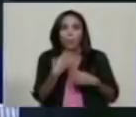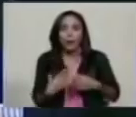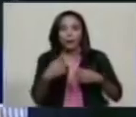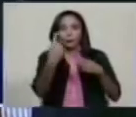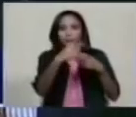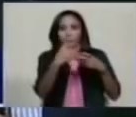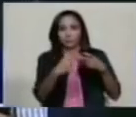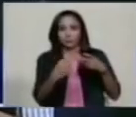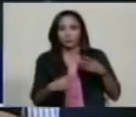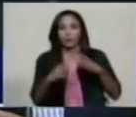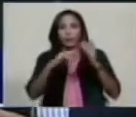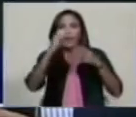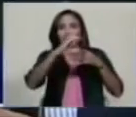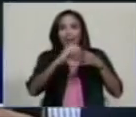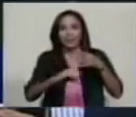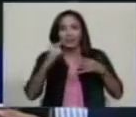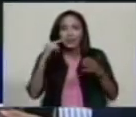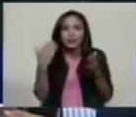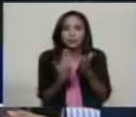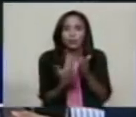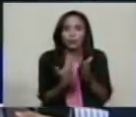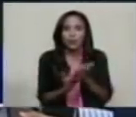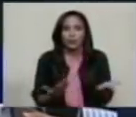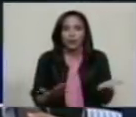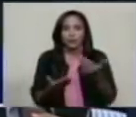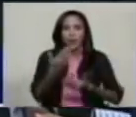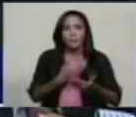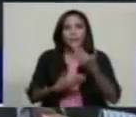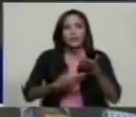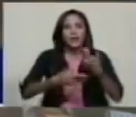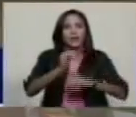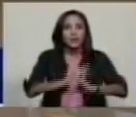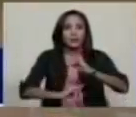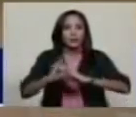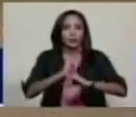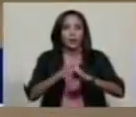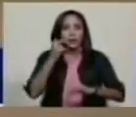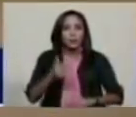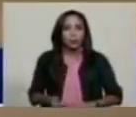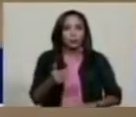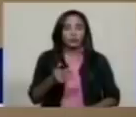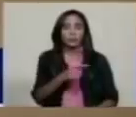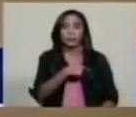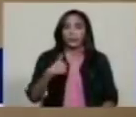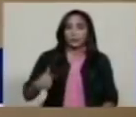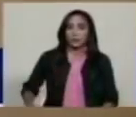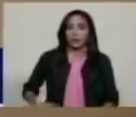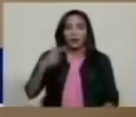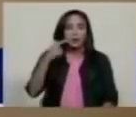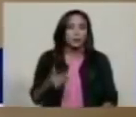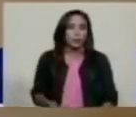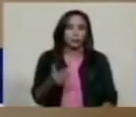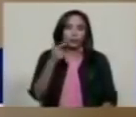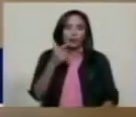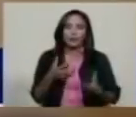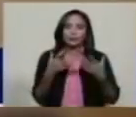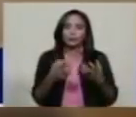responder a los compromisos sostenibles de los mercados internacionales. Es decir, China requiere una